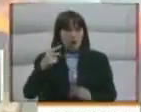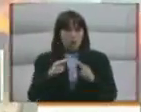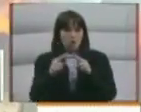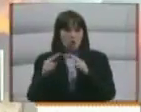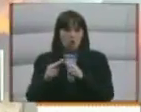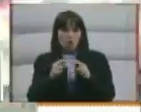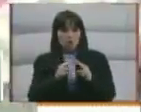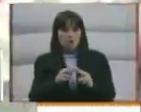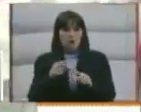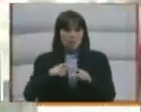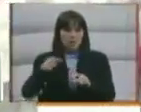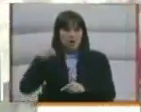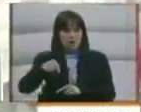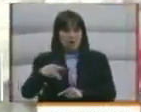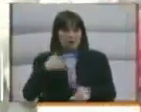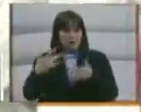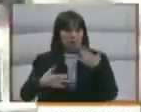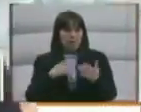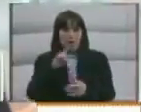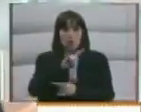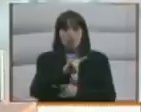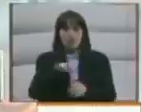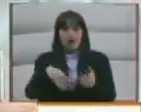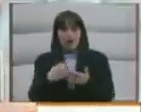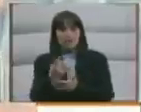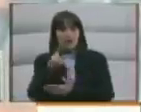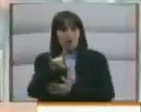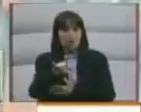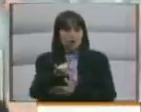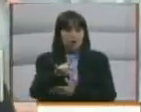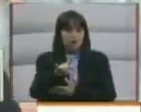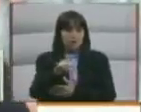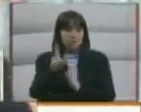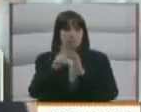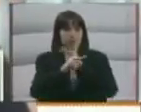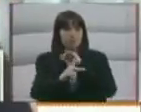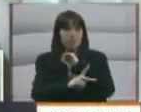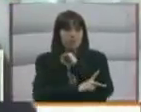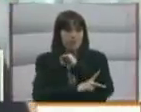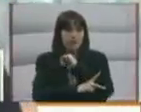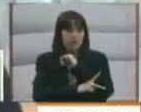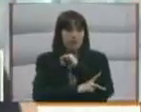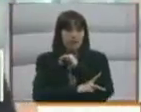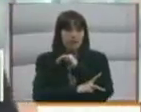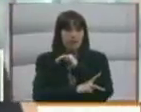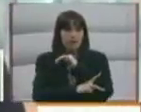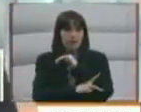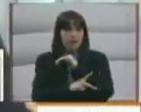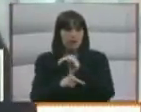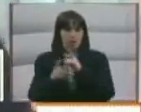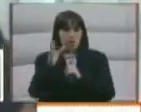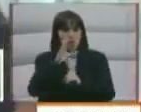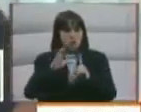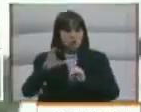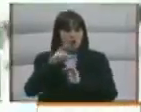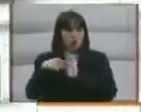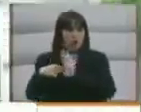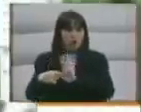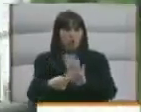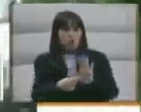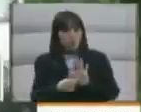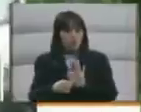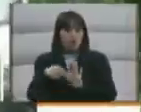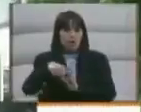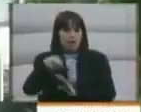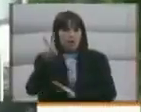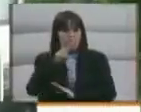aquí hay actividades de lunes a lunes. El Parque Cultural Tional Fuerte es una de las muestras de que en Venezuela